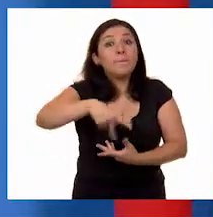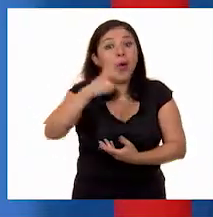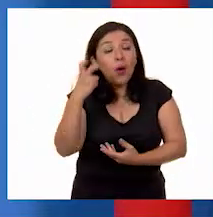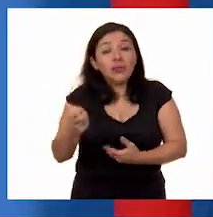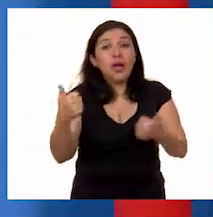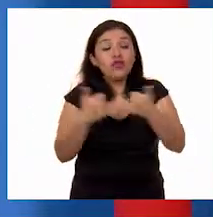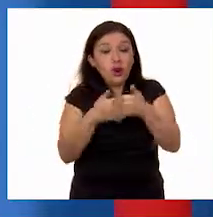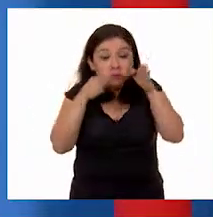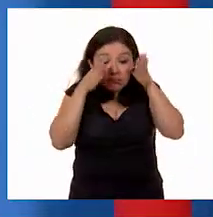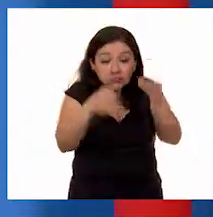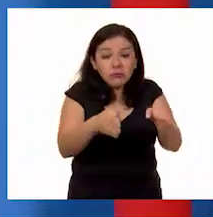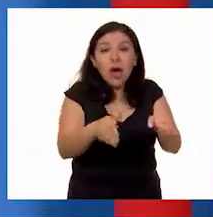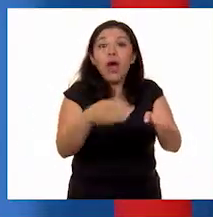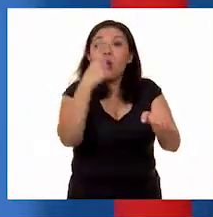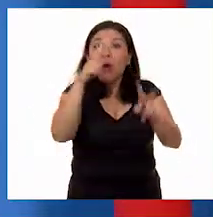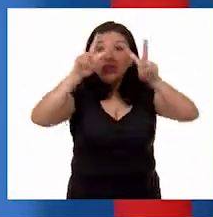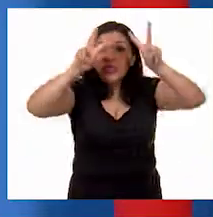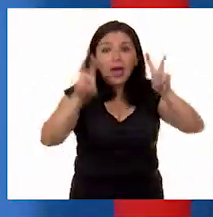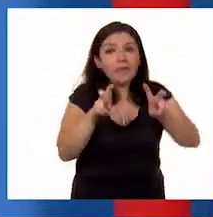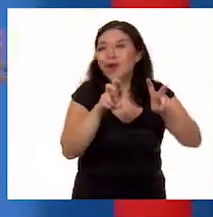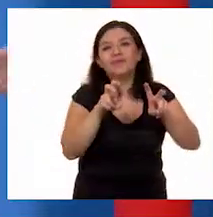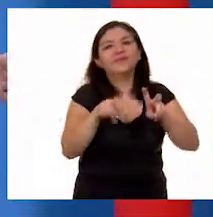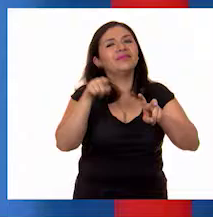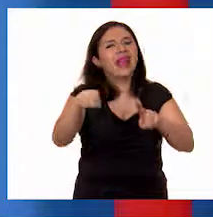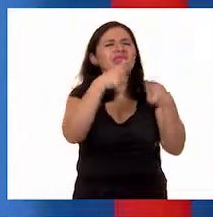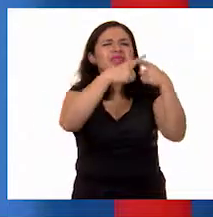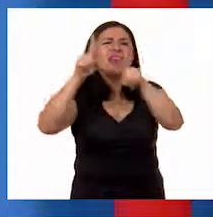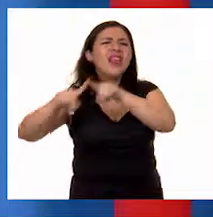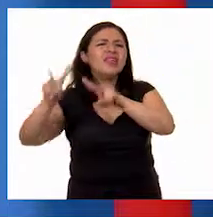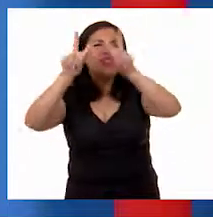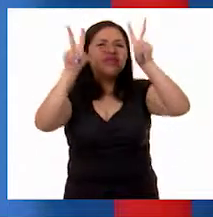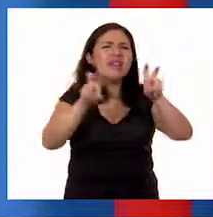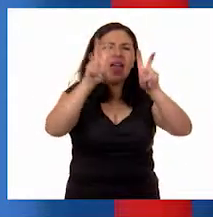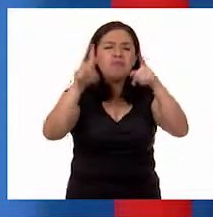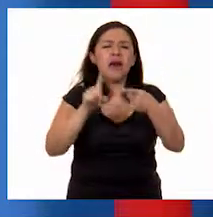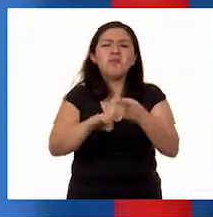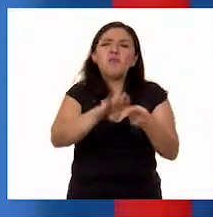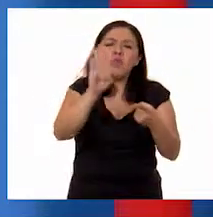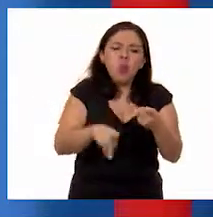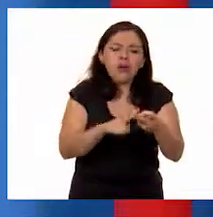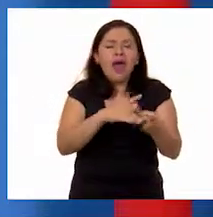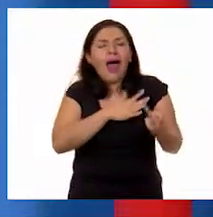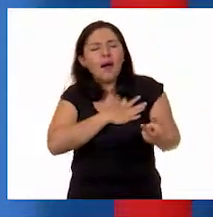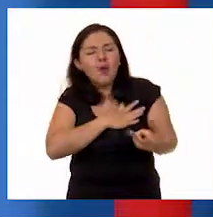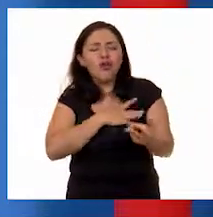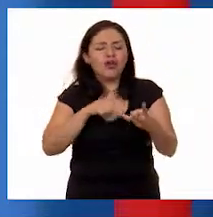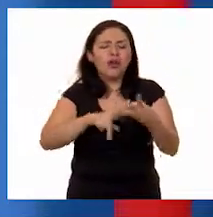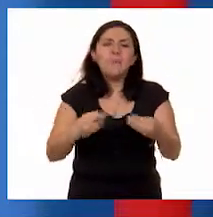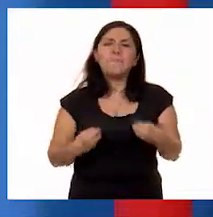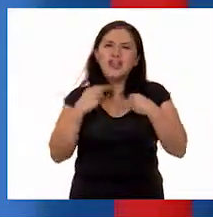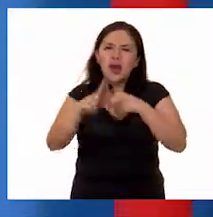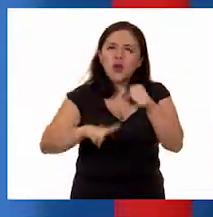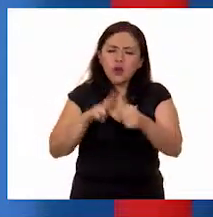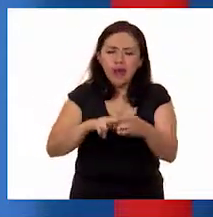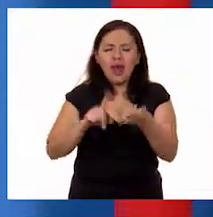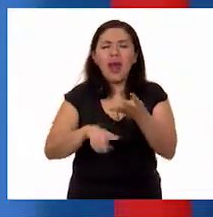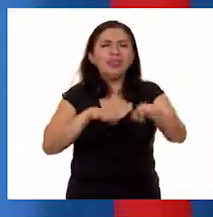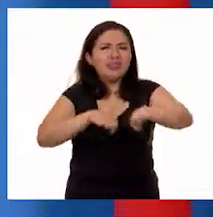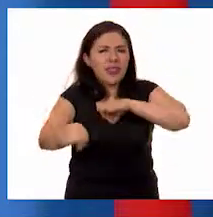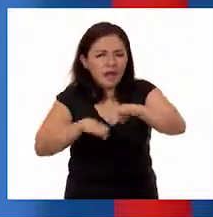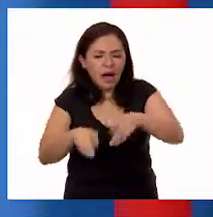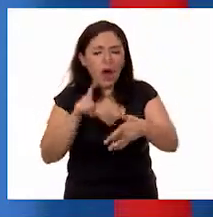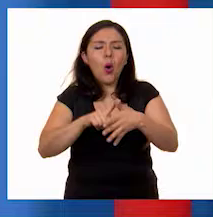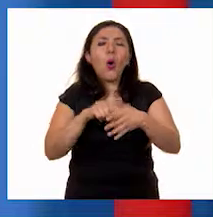vez de enfocarnos en un tema, abarcamos muchísimos. Abarcamos la muerte, el amor, la cotidianidad, los oficios y hasta